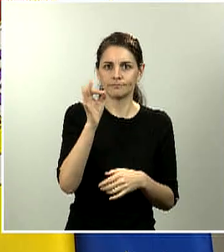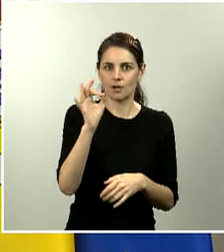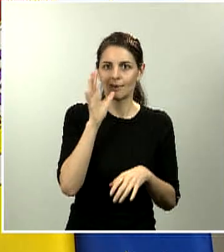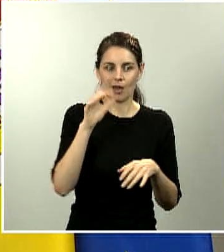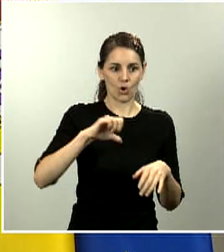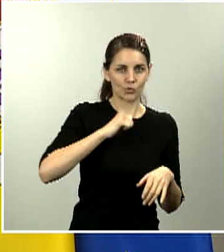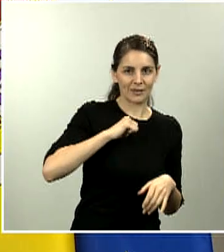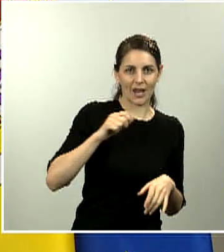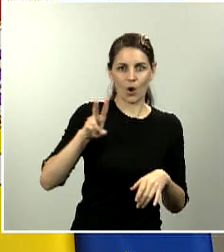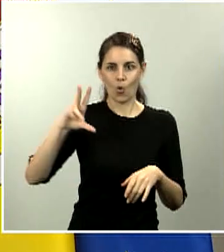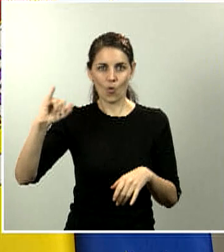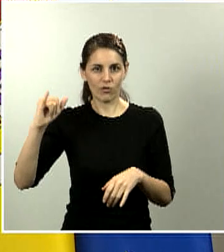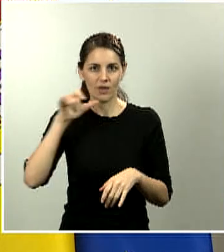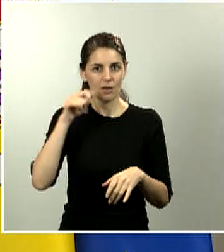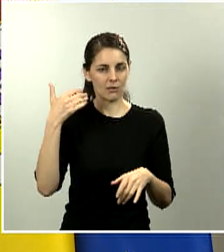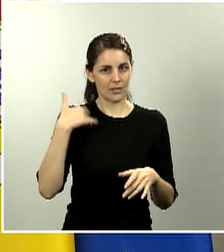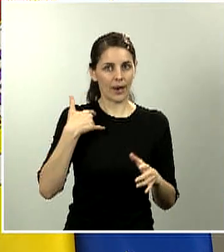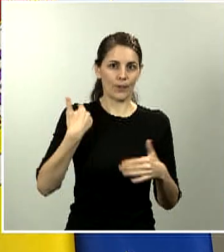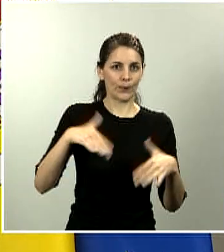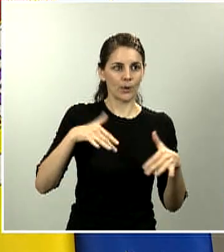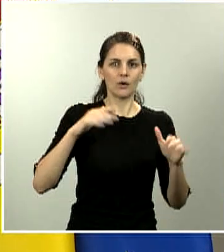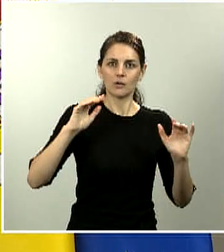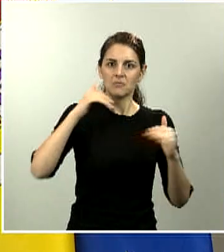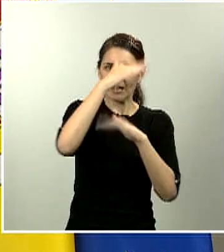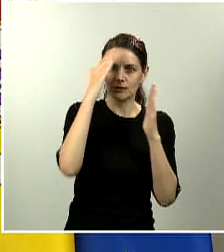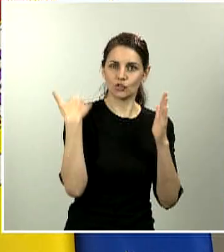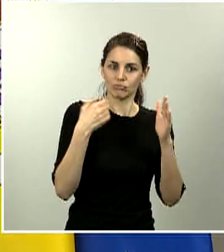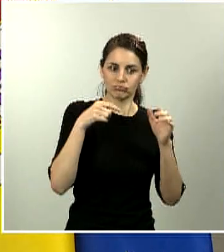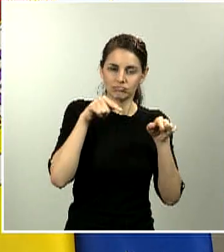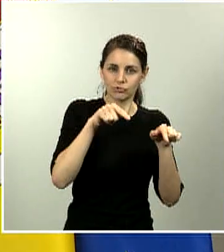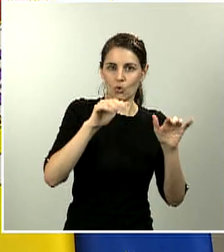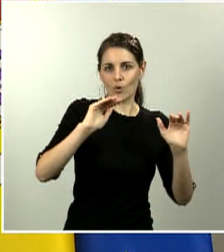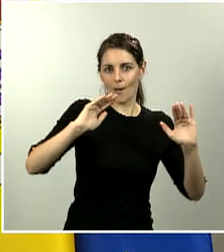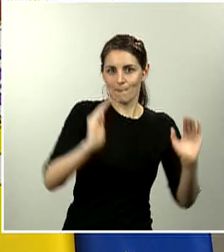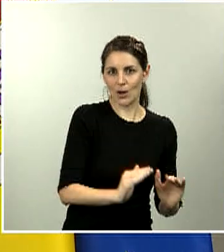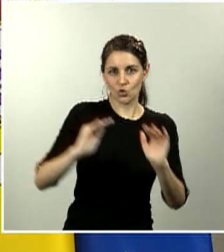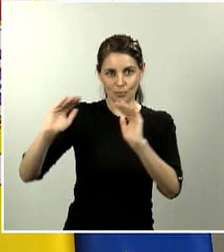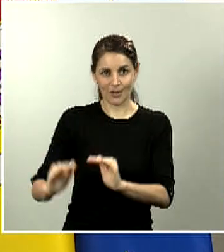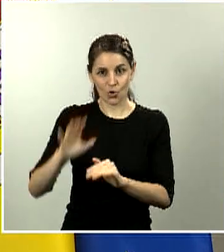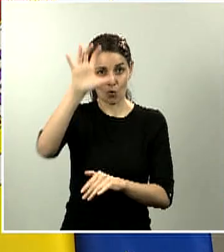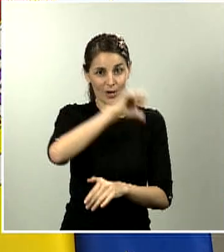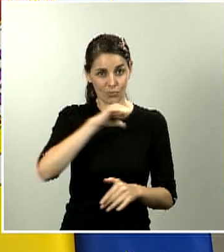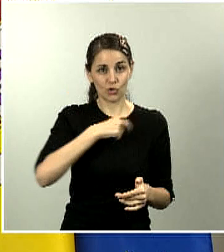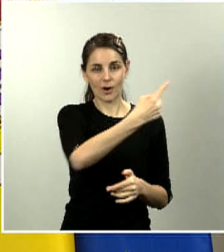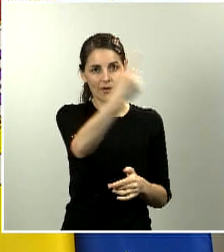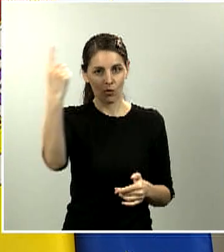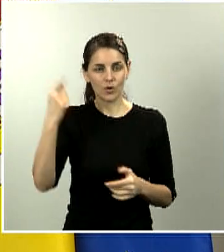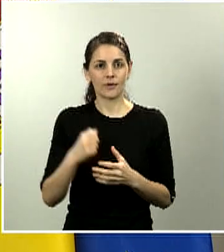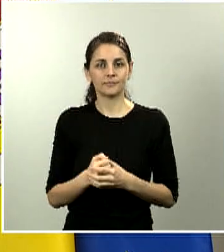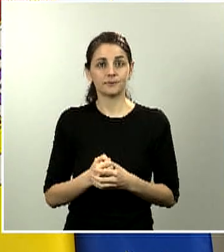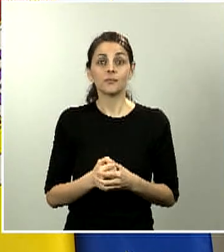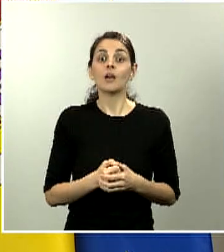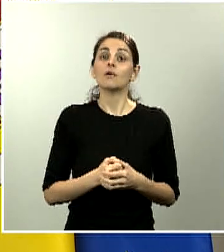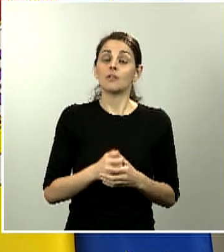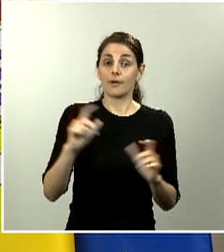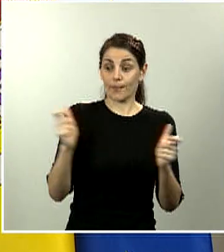en las comunidades autónomas. Les trasladé también a los consejeros de Sanidad de las comunidades autónomas que, en